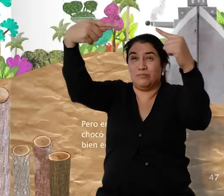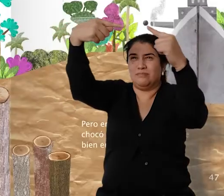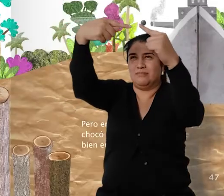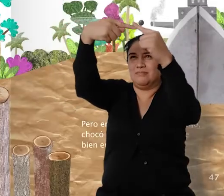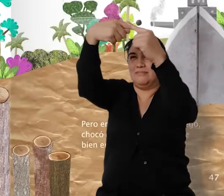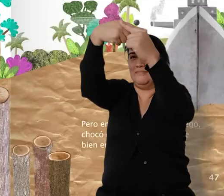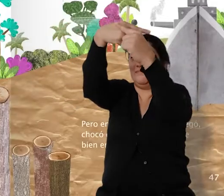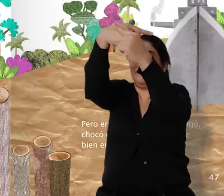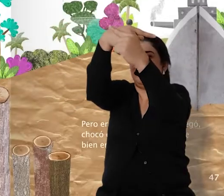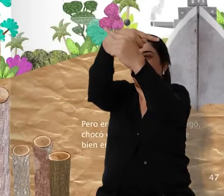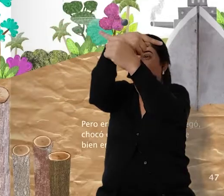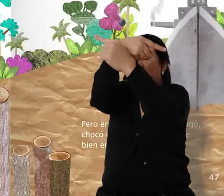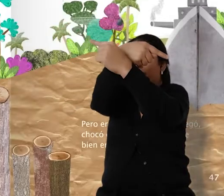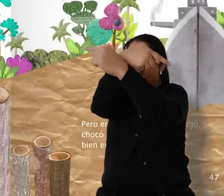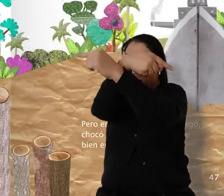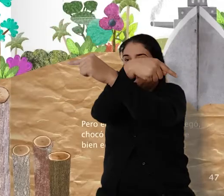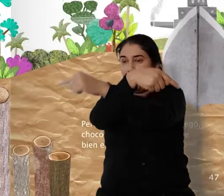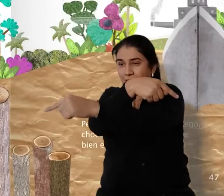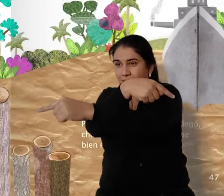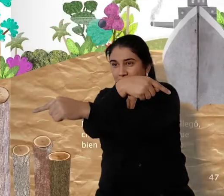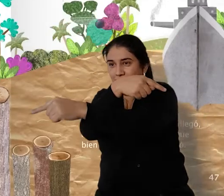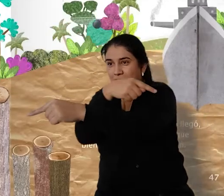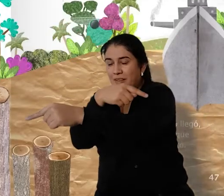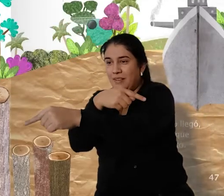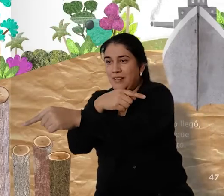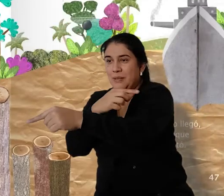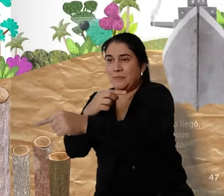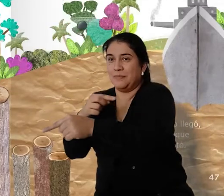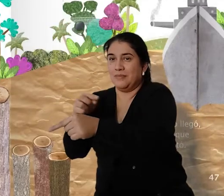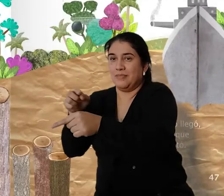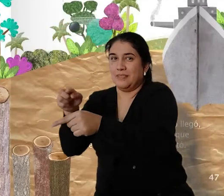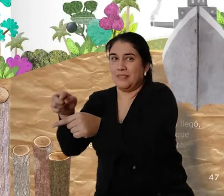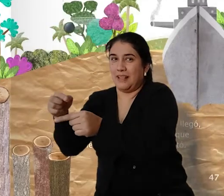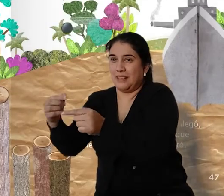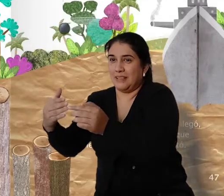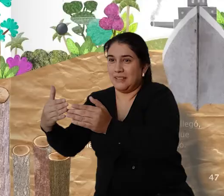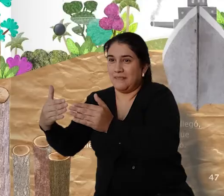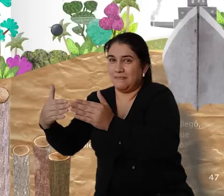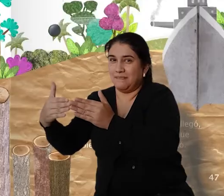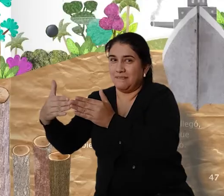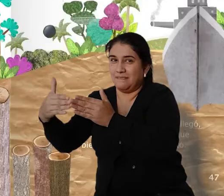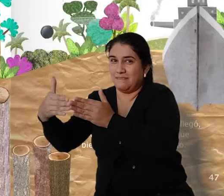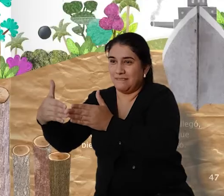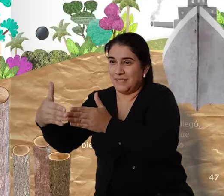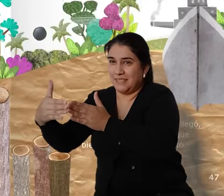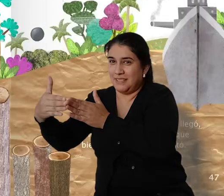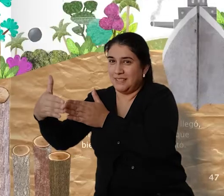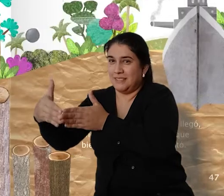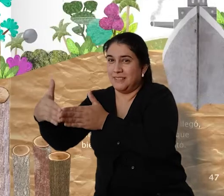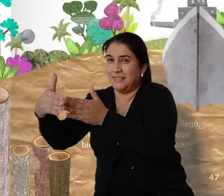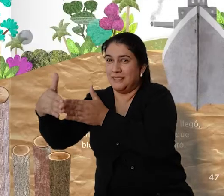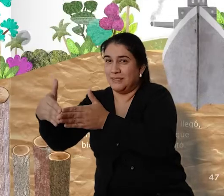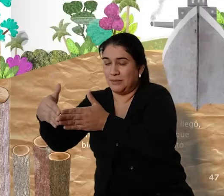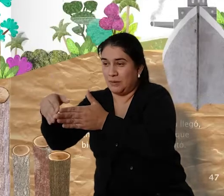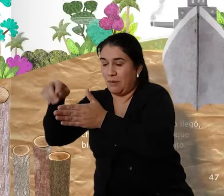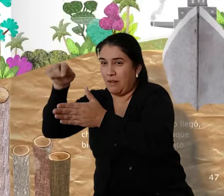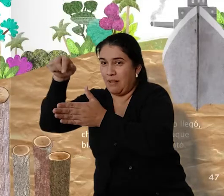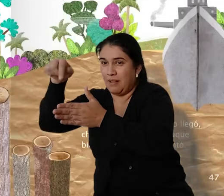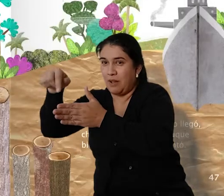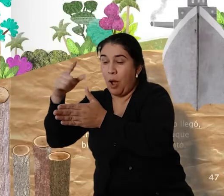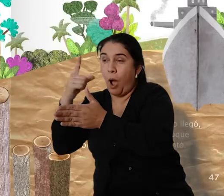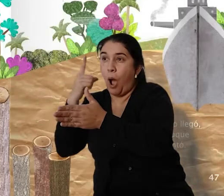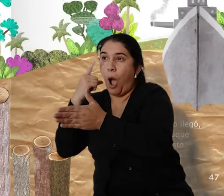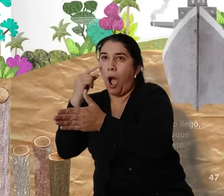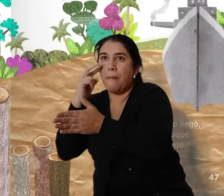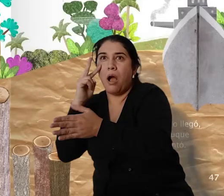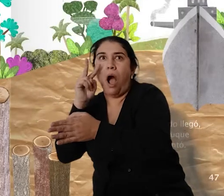cañonazo y la granada iba a reventar entre los palos, haciendo saltar en astillas otro pedazo del dique. Pero el torpedo llegaba